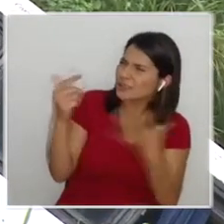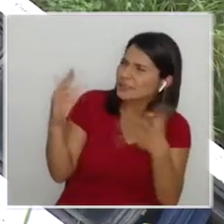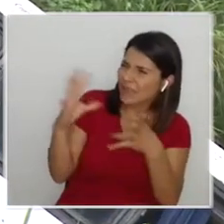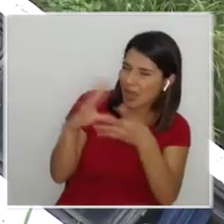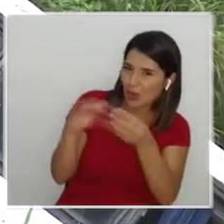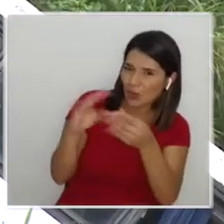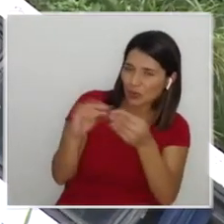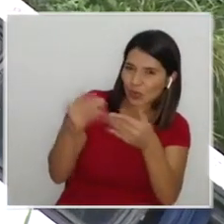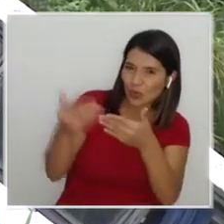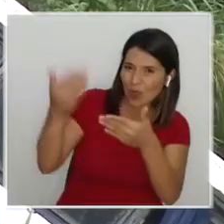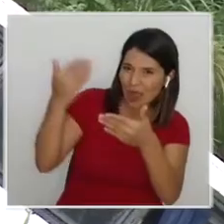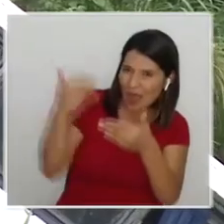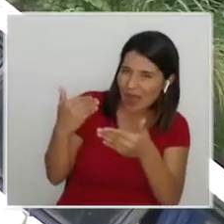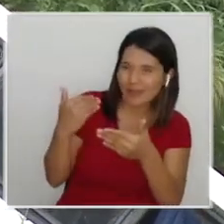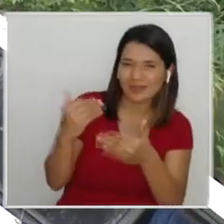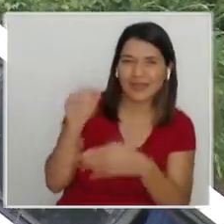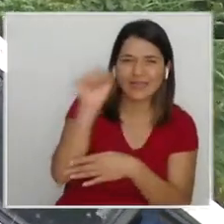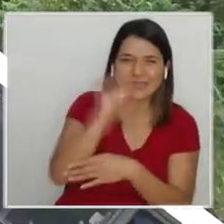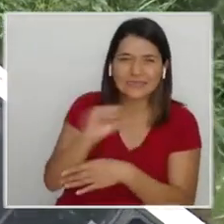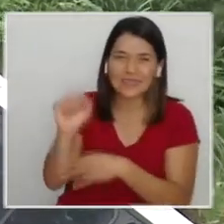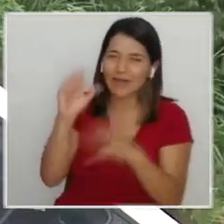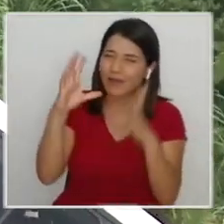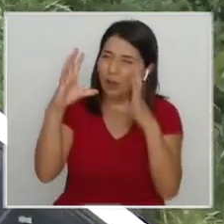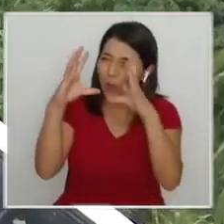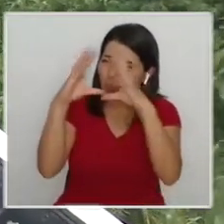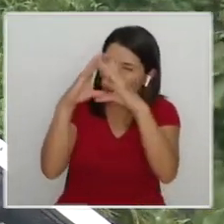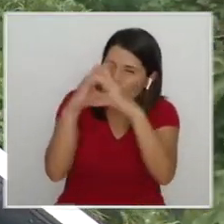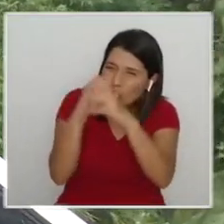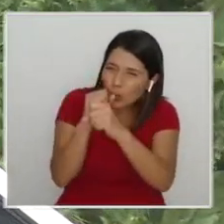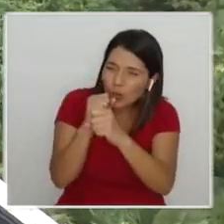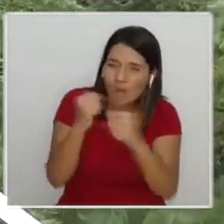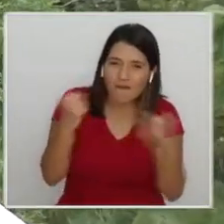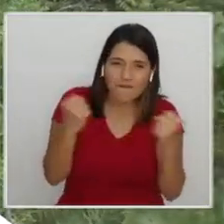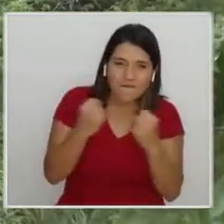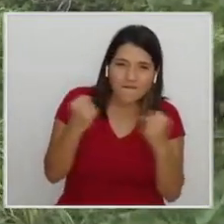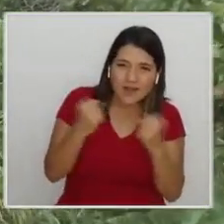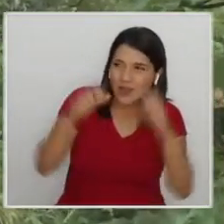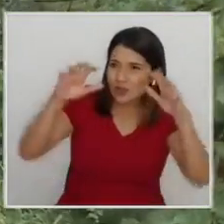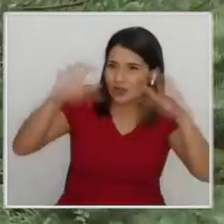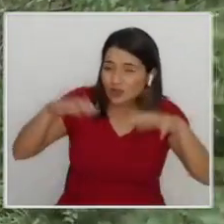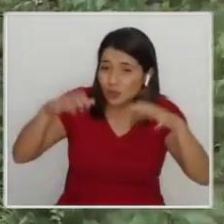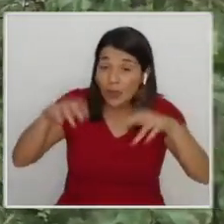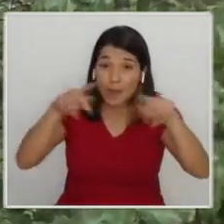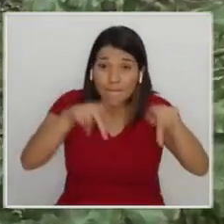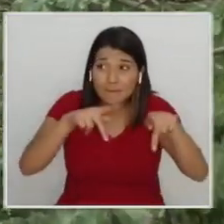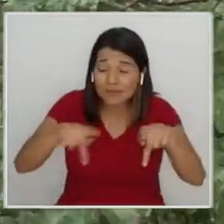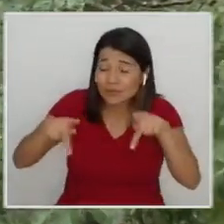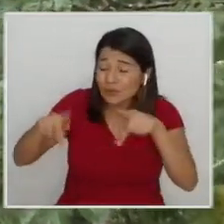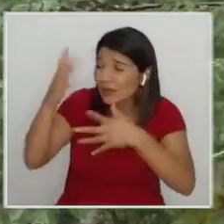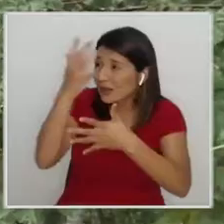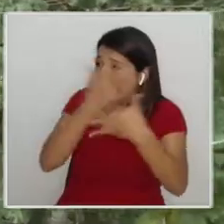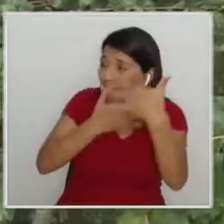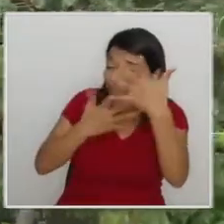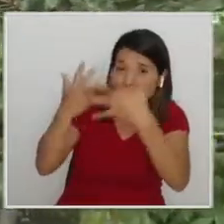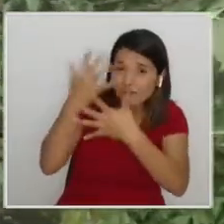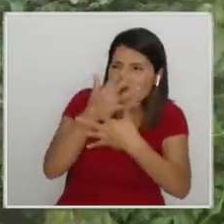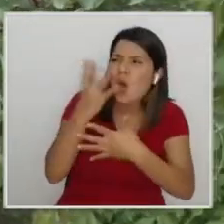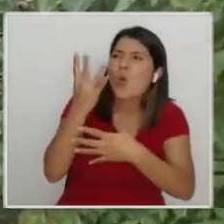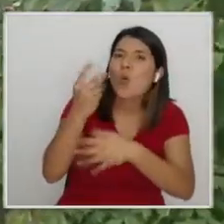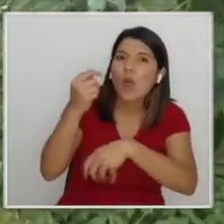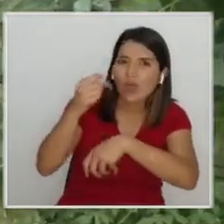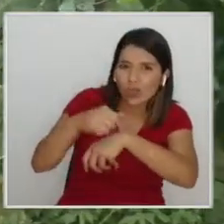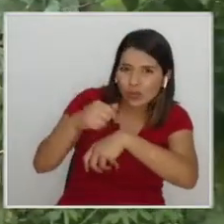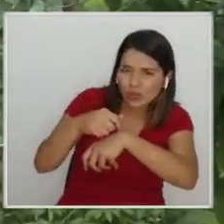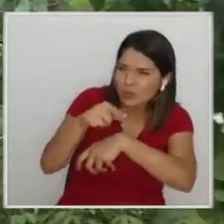estaba oscureciendo, hacía frío, llovía, había gente desesperada. ¿Cuántas horas tardaron ustedes